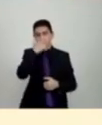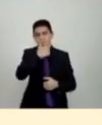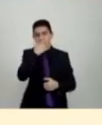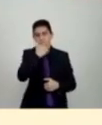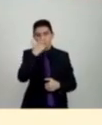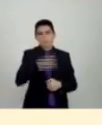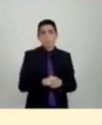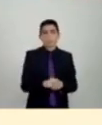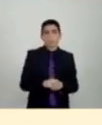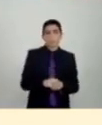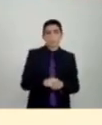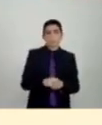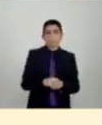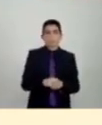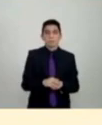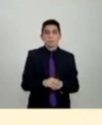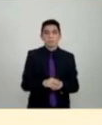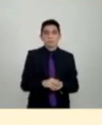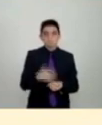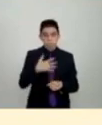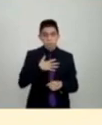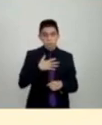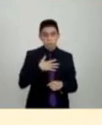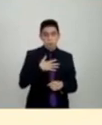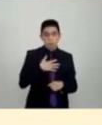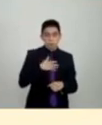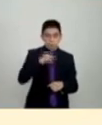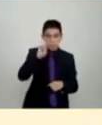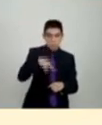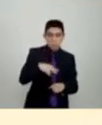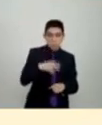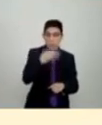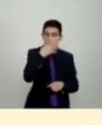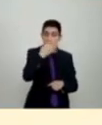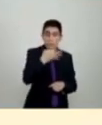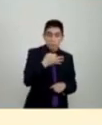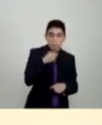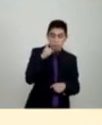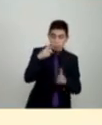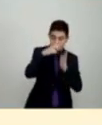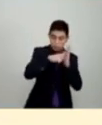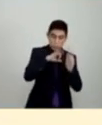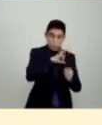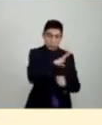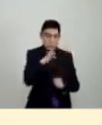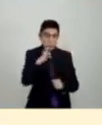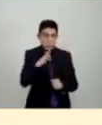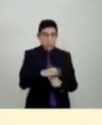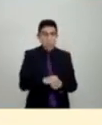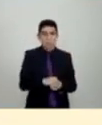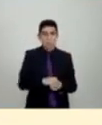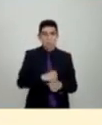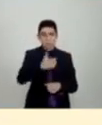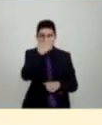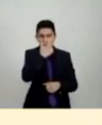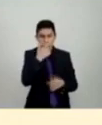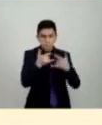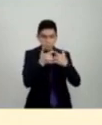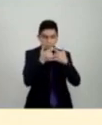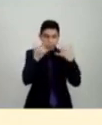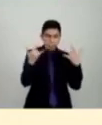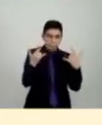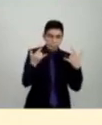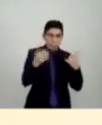el humor es un, yo casi me atrevo a decir, y tú me vas a corregir si no, pero el humor es un invento latinoamericano, el humor para la novela negra es un